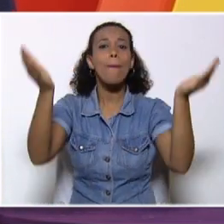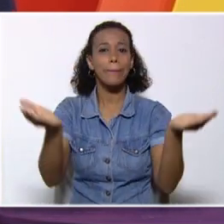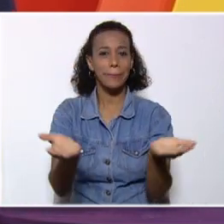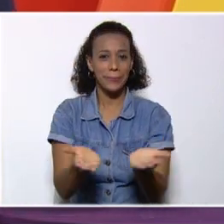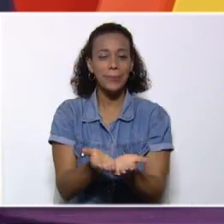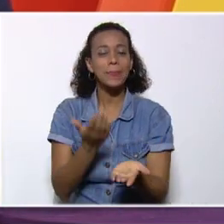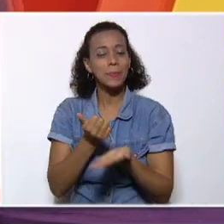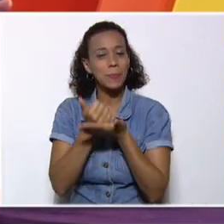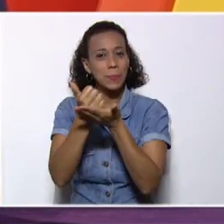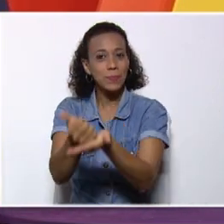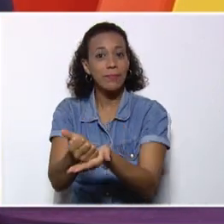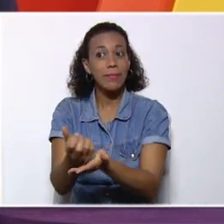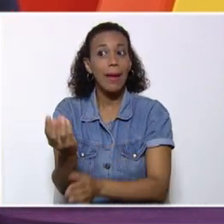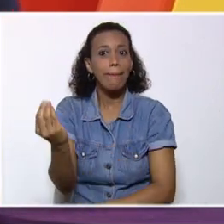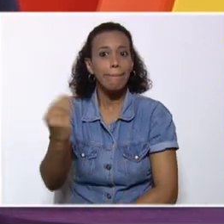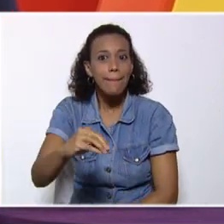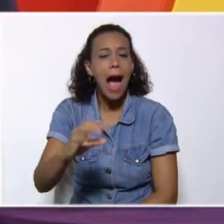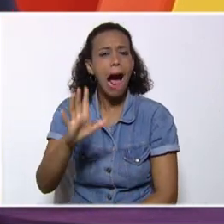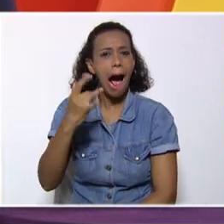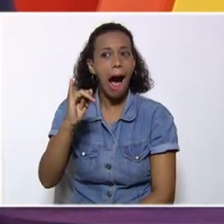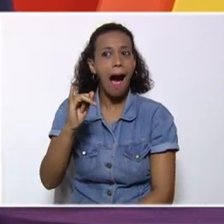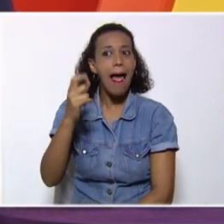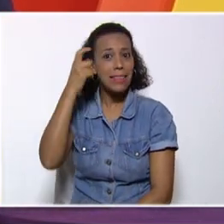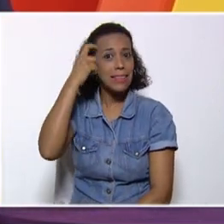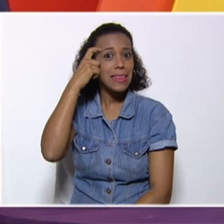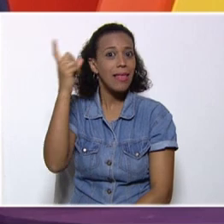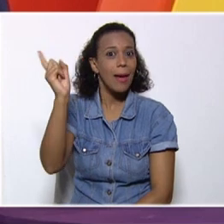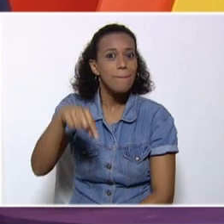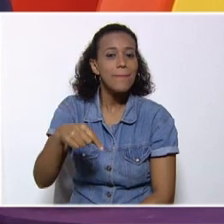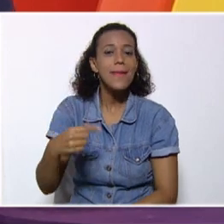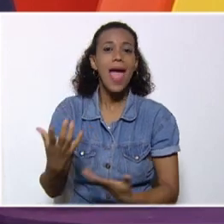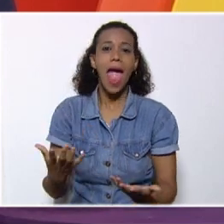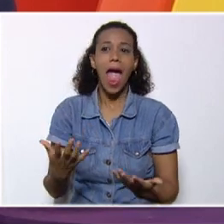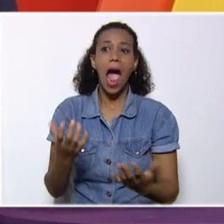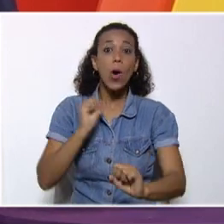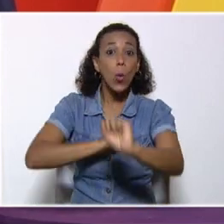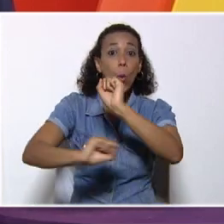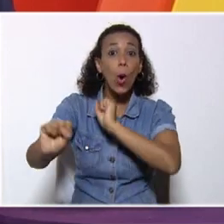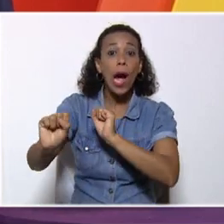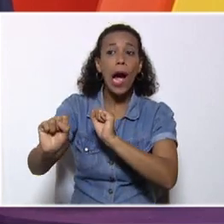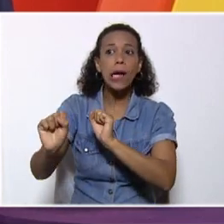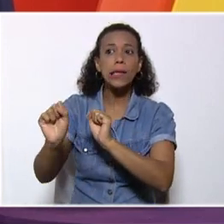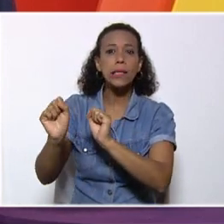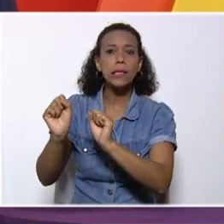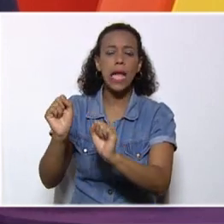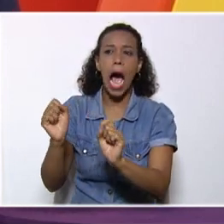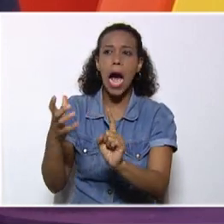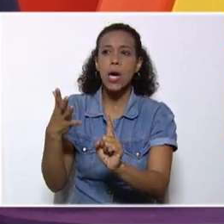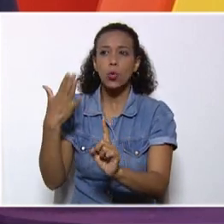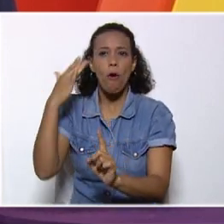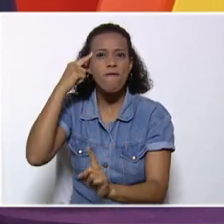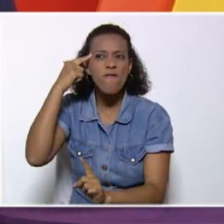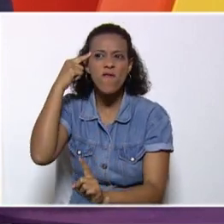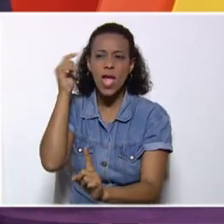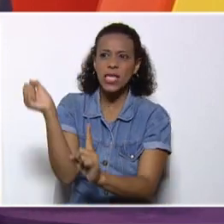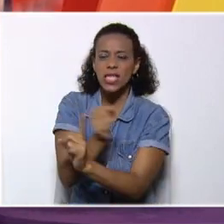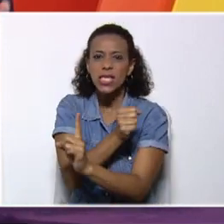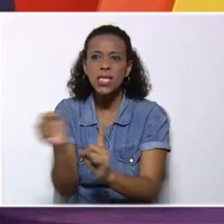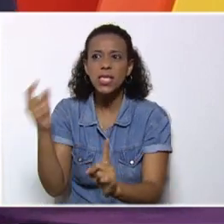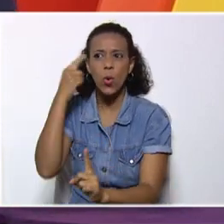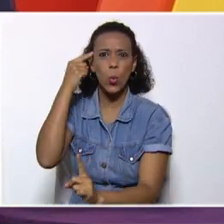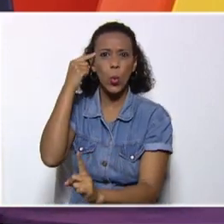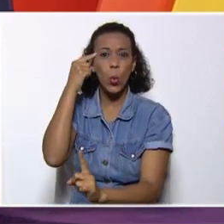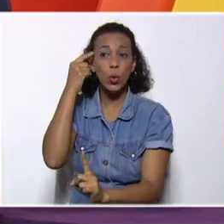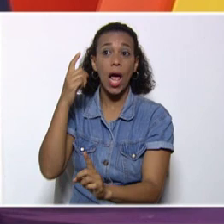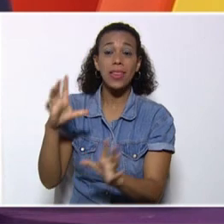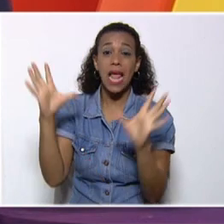la humanidad. Sin embargo, también tenemos que conmemorar el Día contra el Fascismo y el Antisemitismo, que